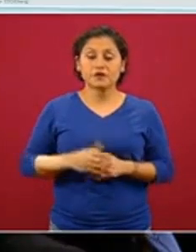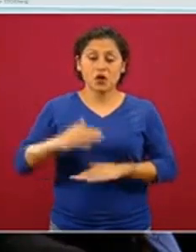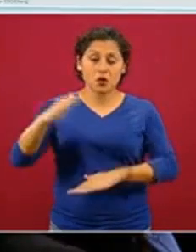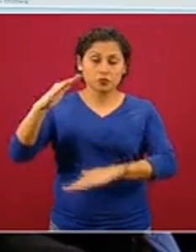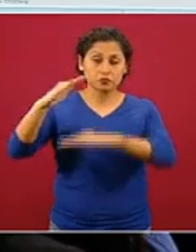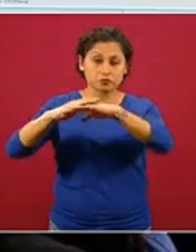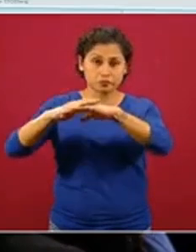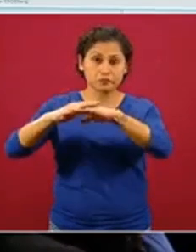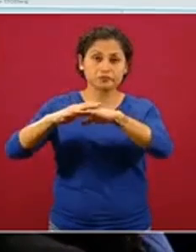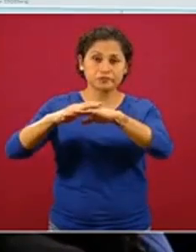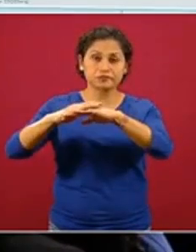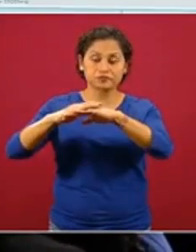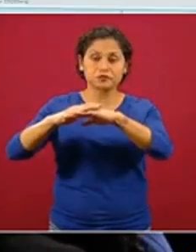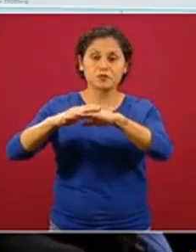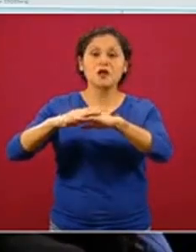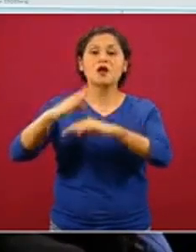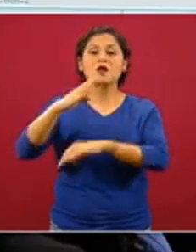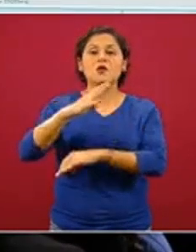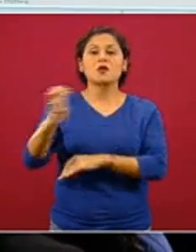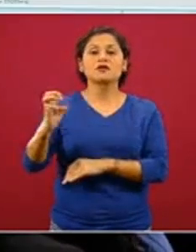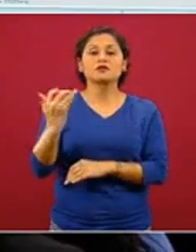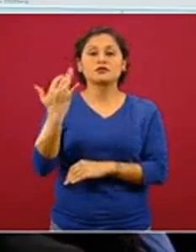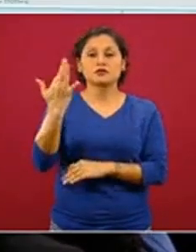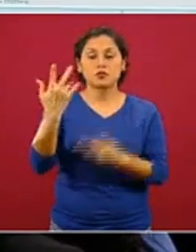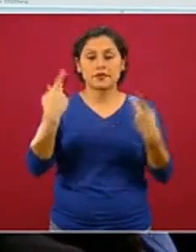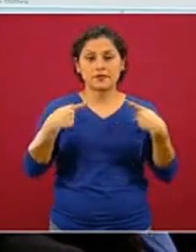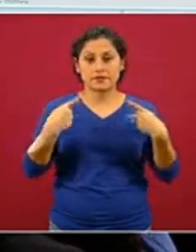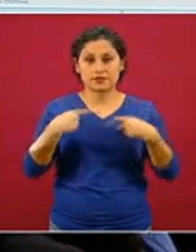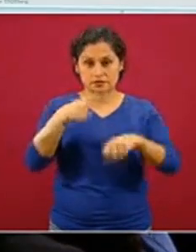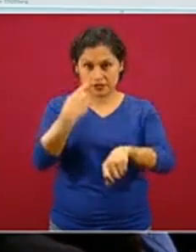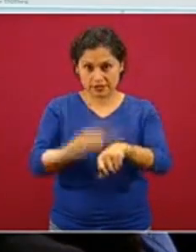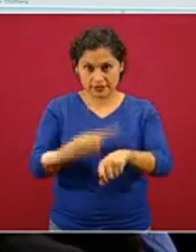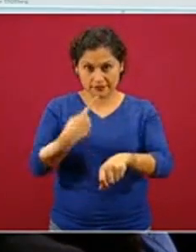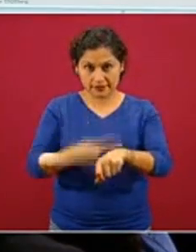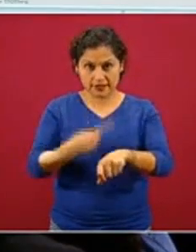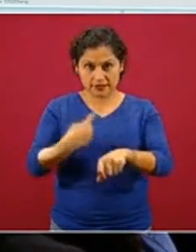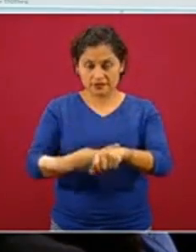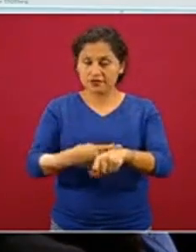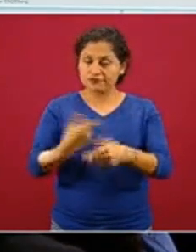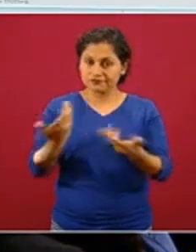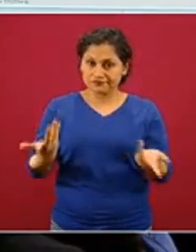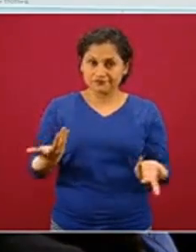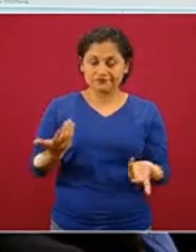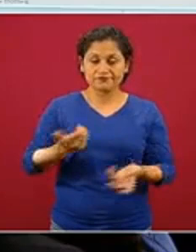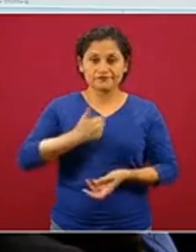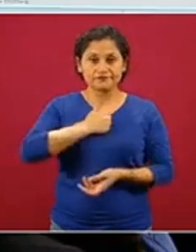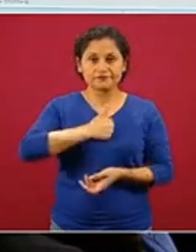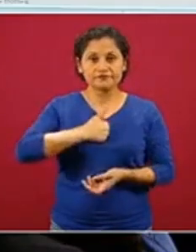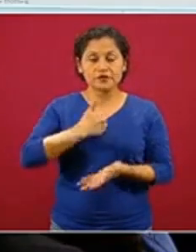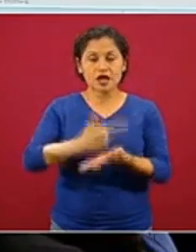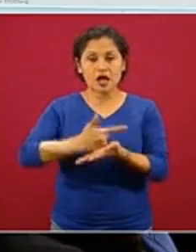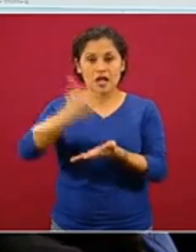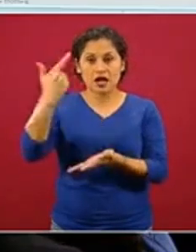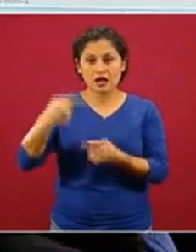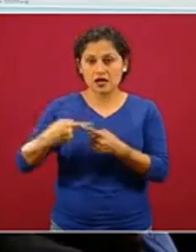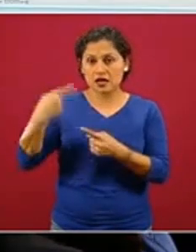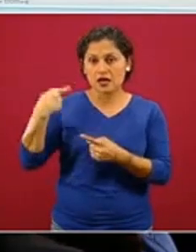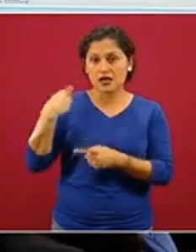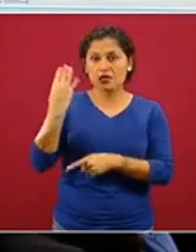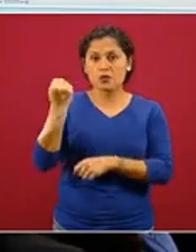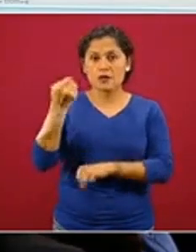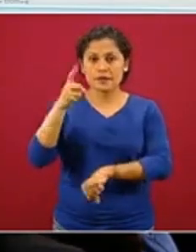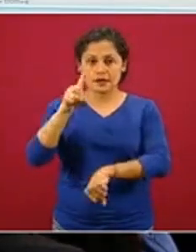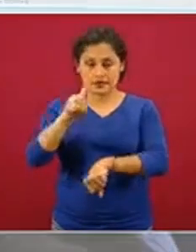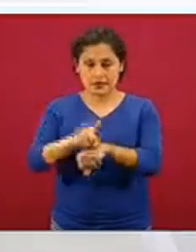casos ha llegado a 450 casos fatales y esto ocurrió hace 9 días y después se ha